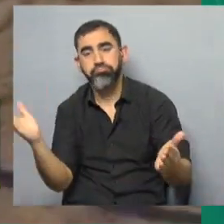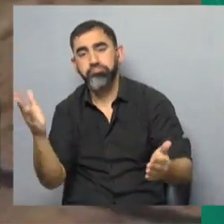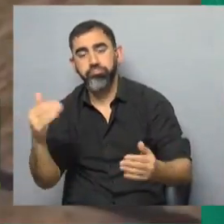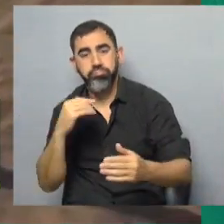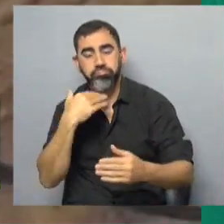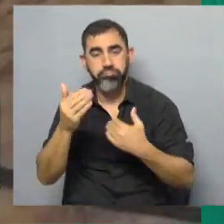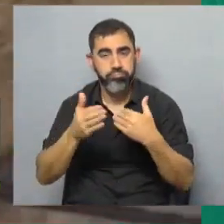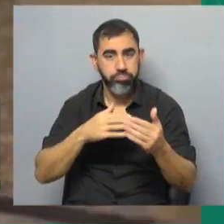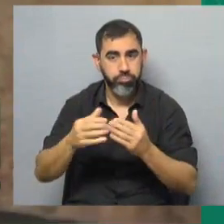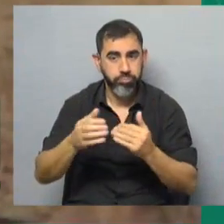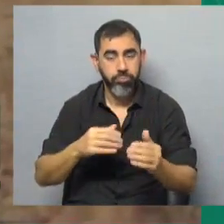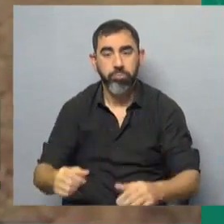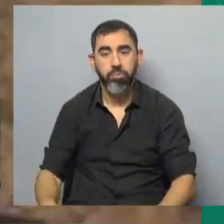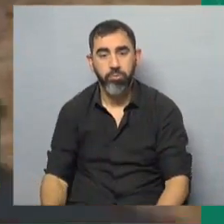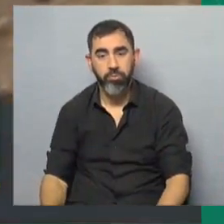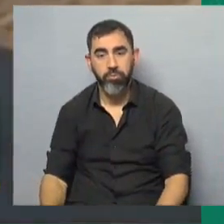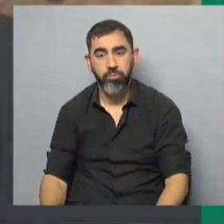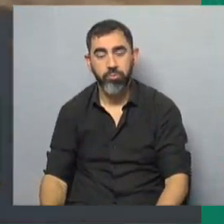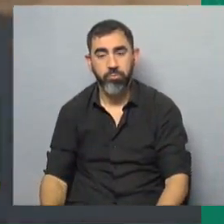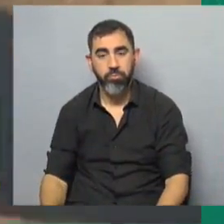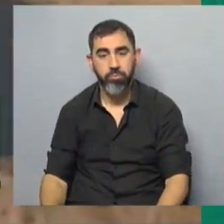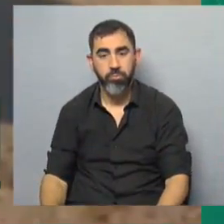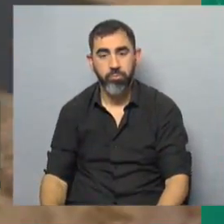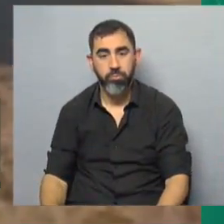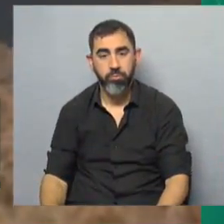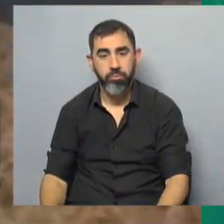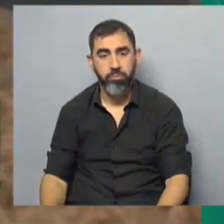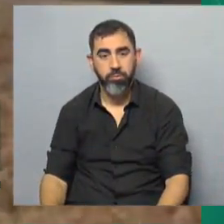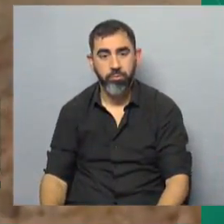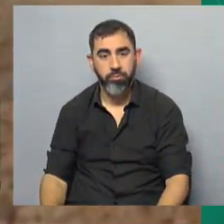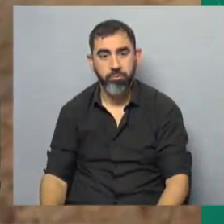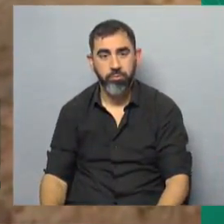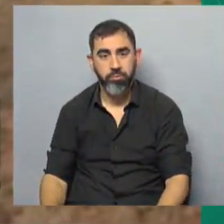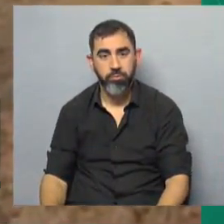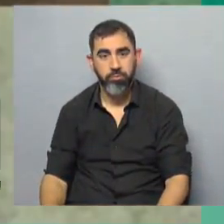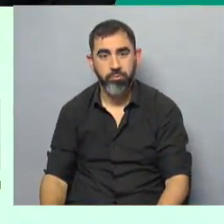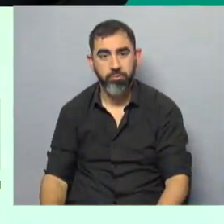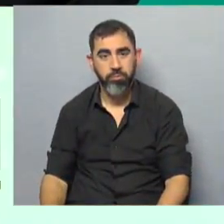se trabaja. ¿Sí? Hola. Hola, Angélica. Sí, está